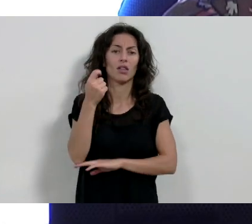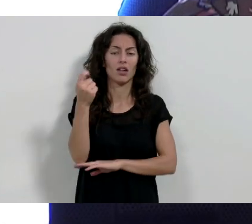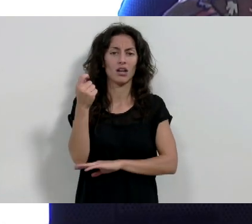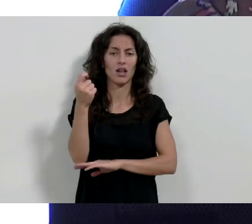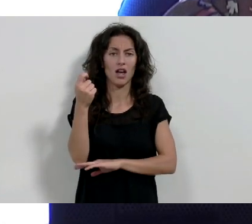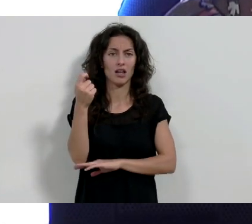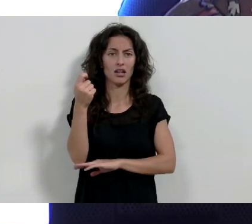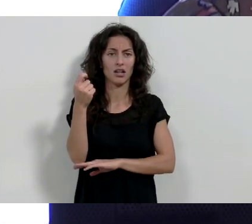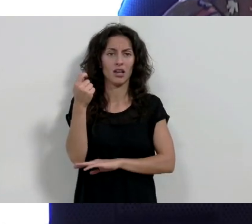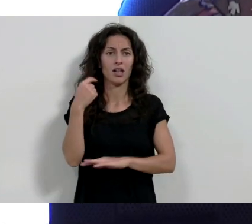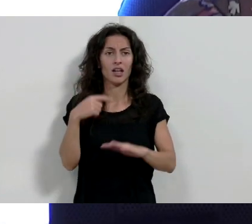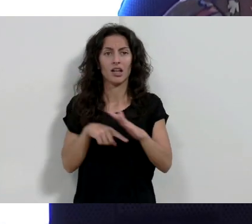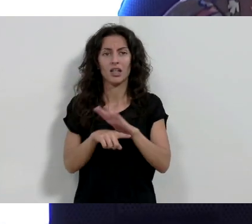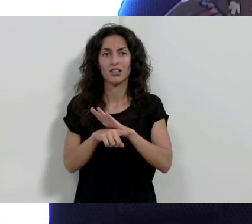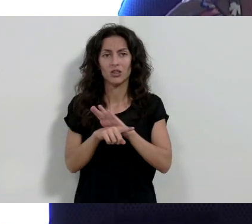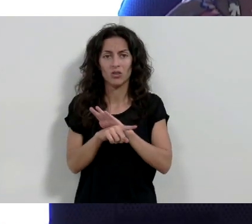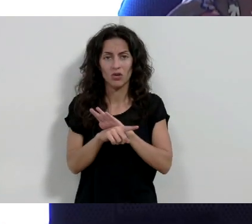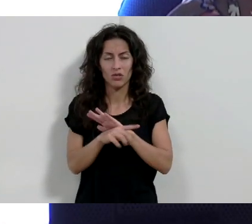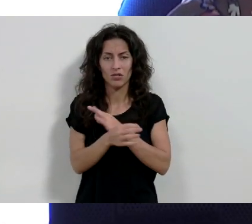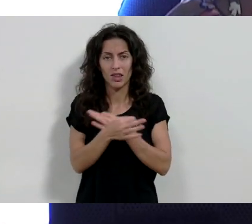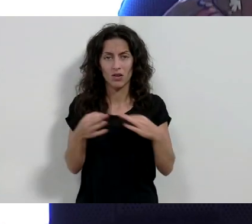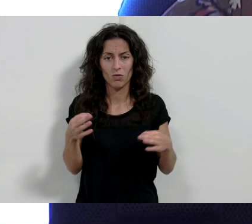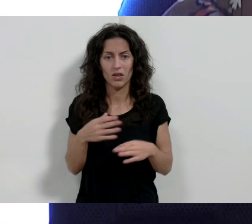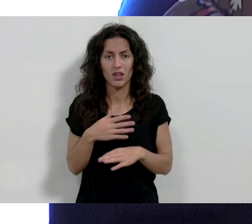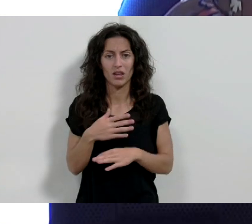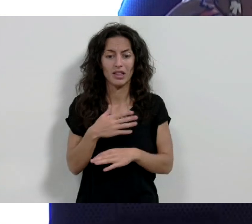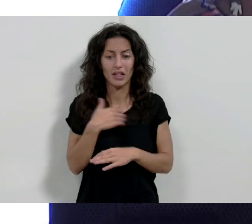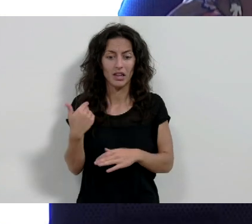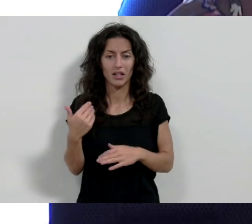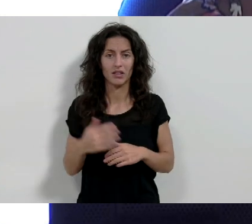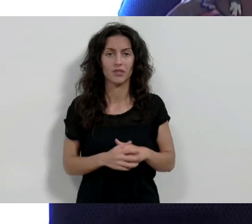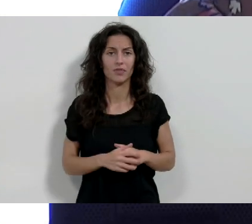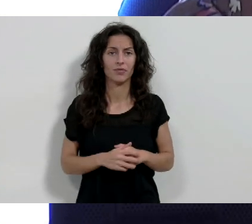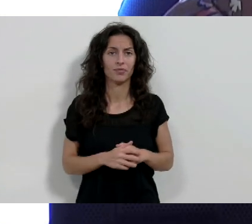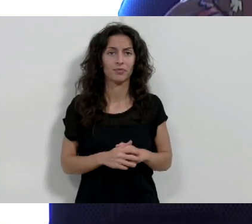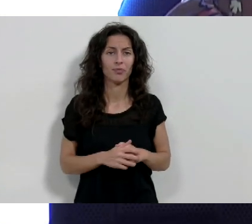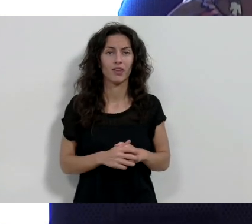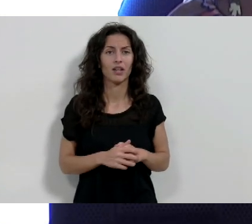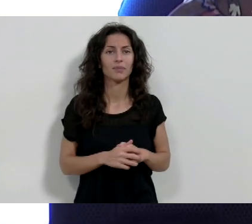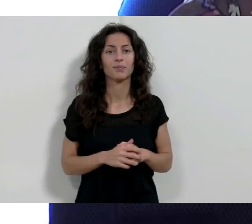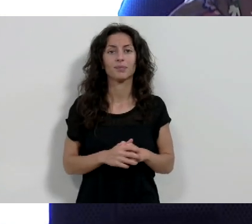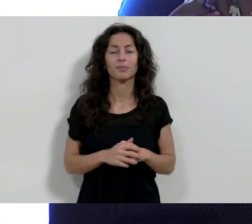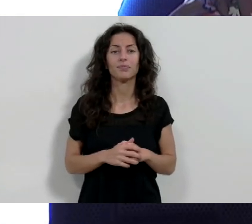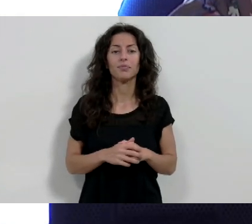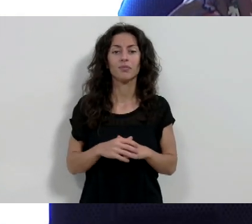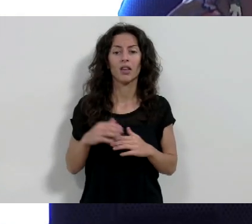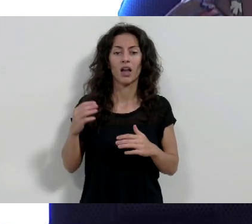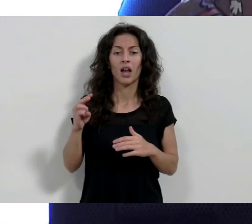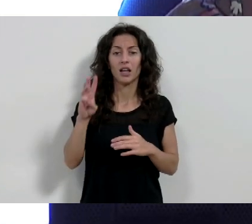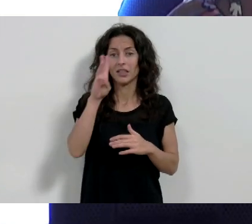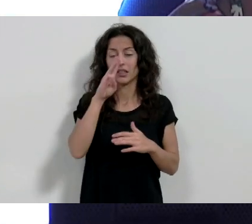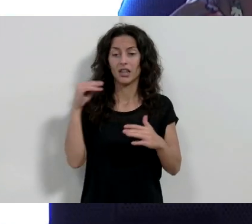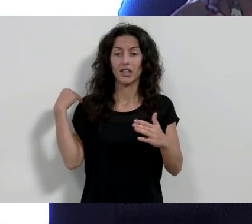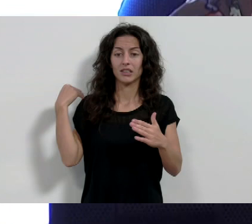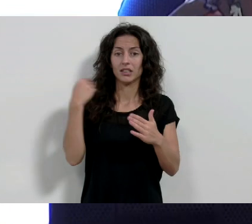Real era un plan de limpieza de choque. Han pasado 3 años, faltan 8 meses para que se acabe el mandato